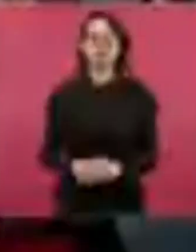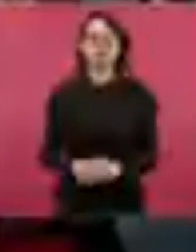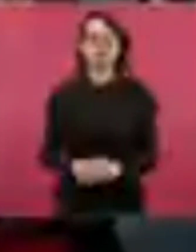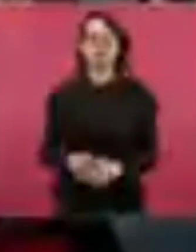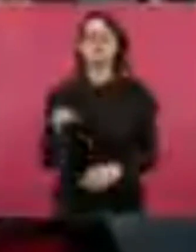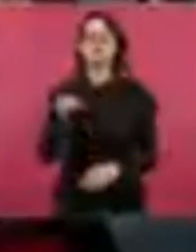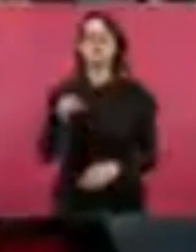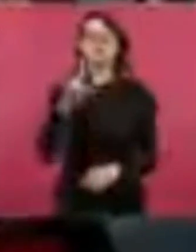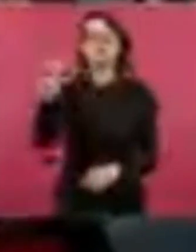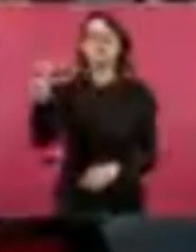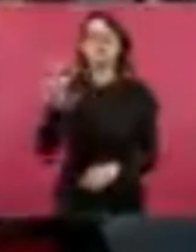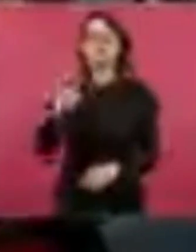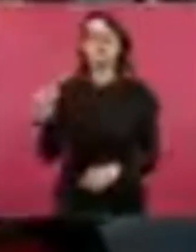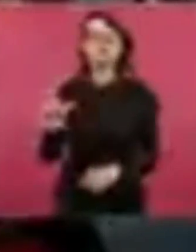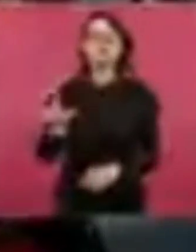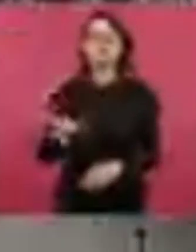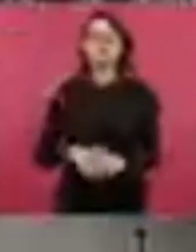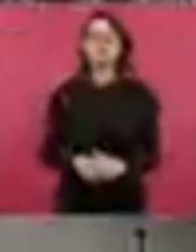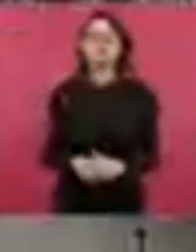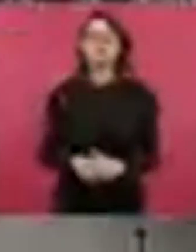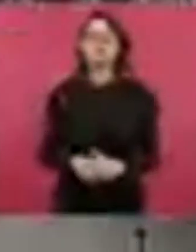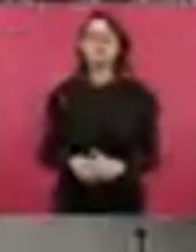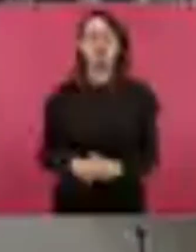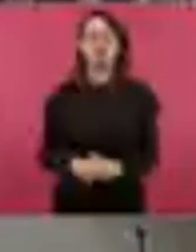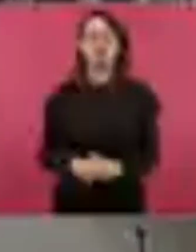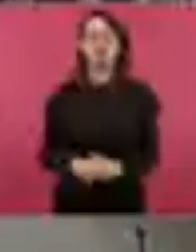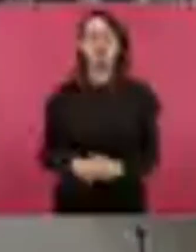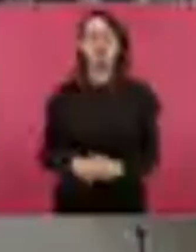¿Cuándo te vas? ¿Cuándo me voy? ¿Ah, sí?